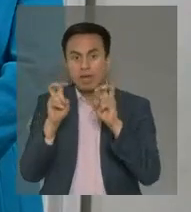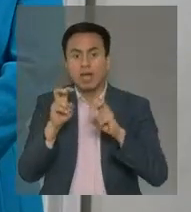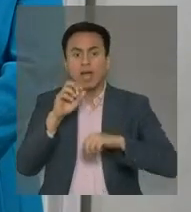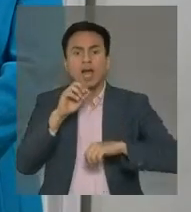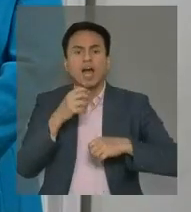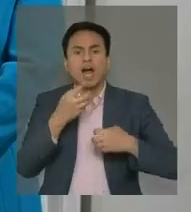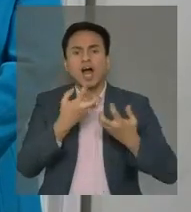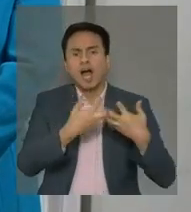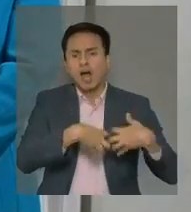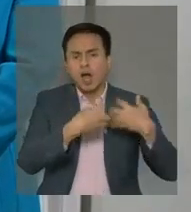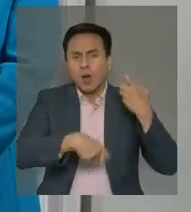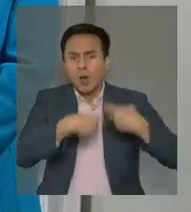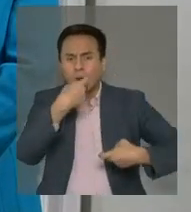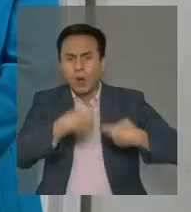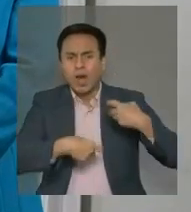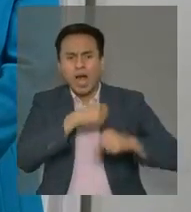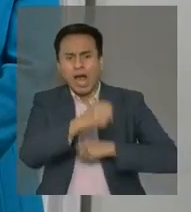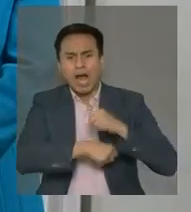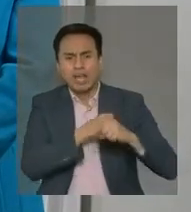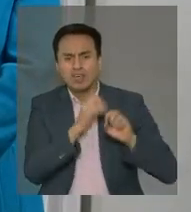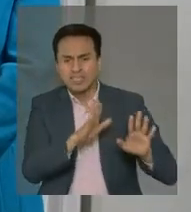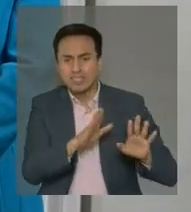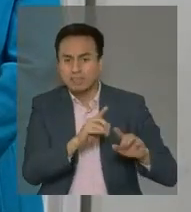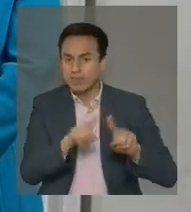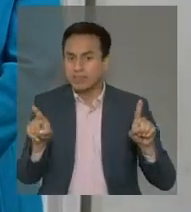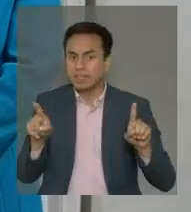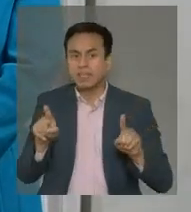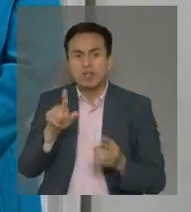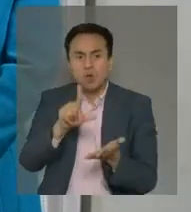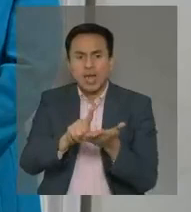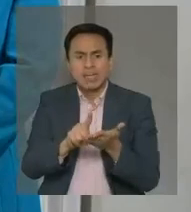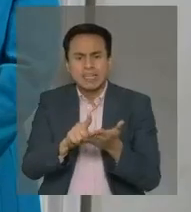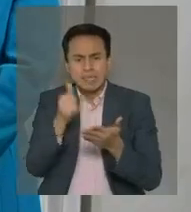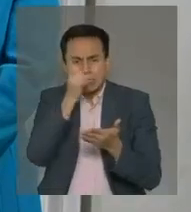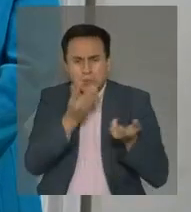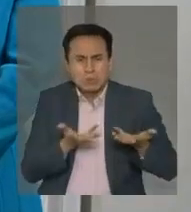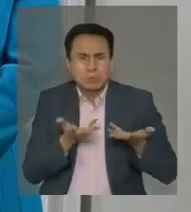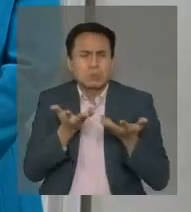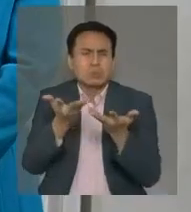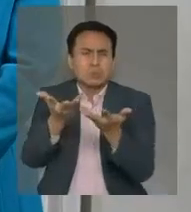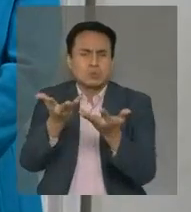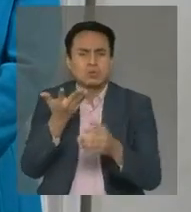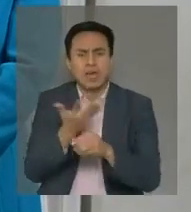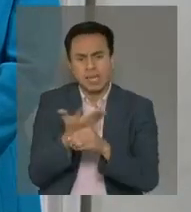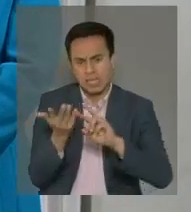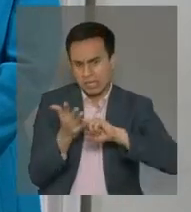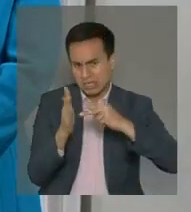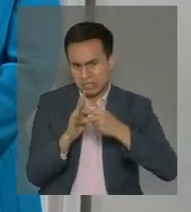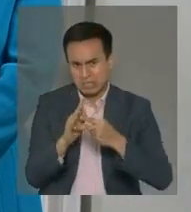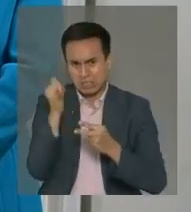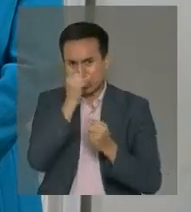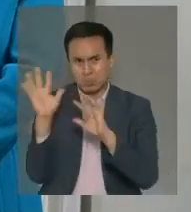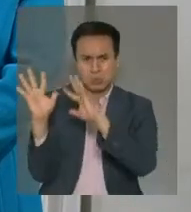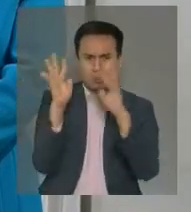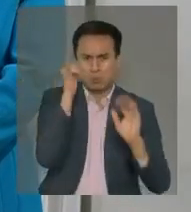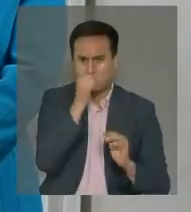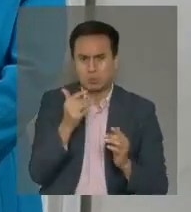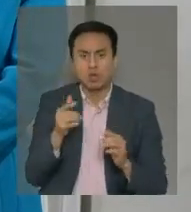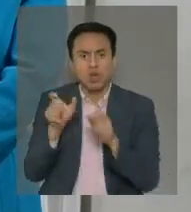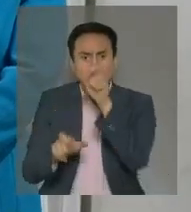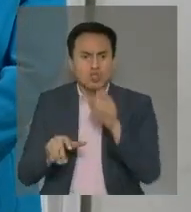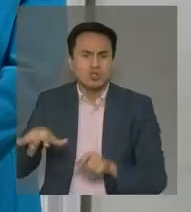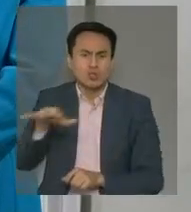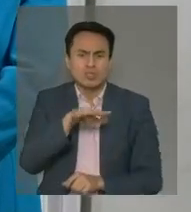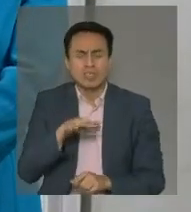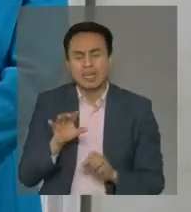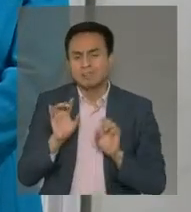que tenga todos los años que tiene está en una sola que está saturada en donde hay una crisis medioambiental y social que